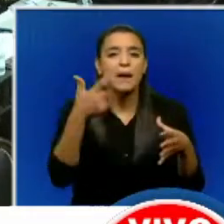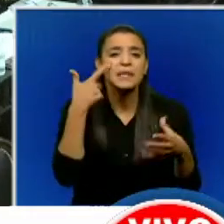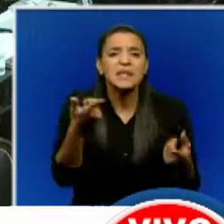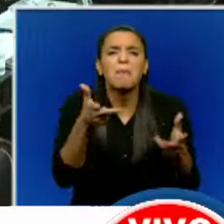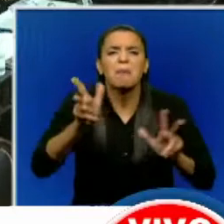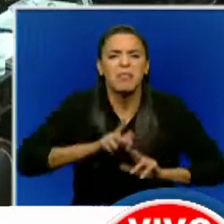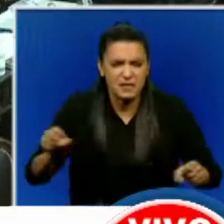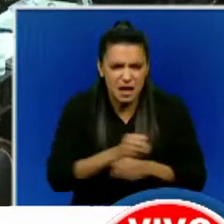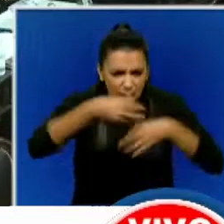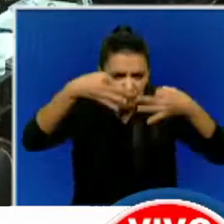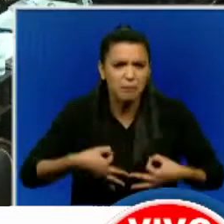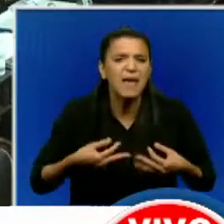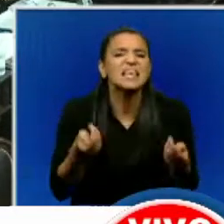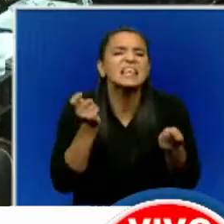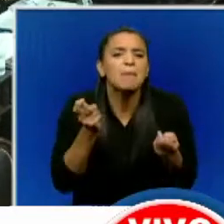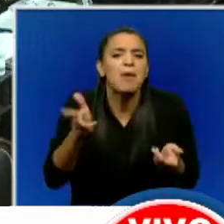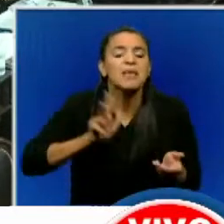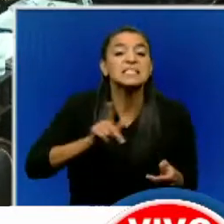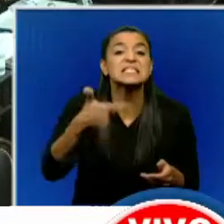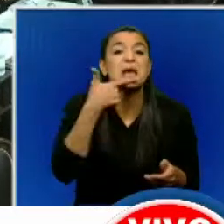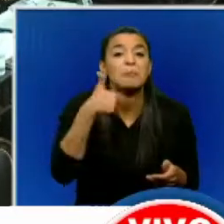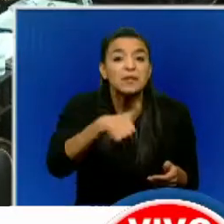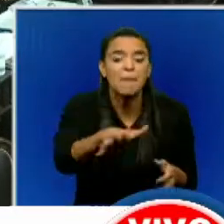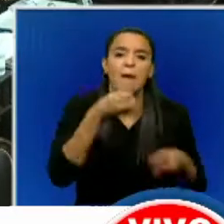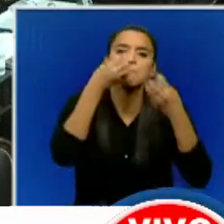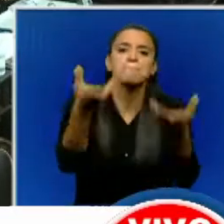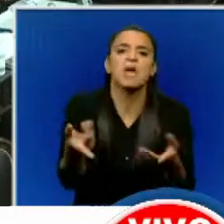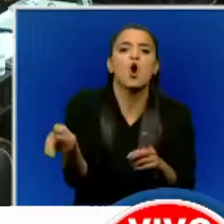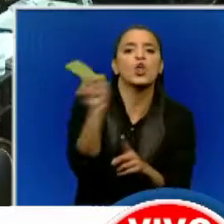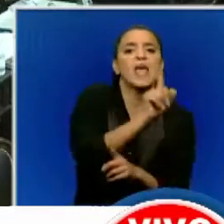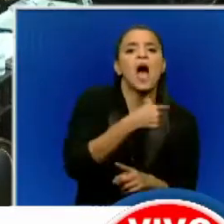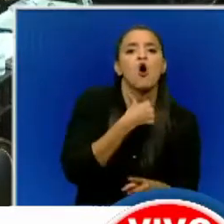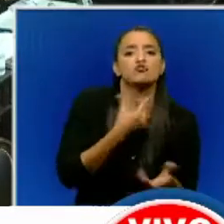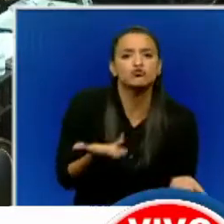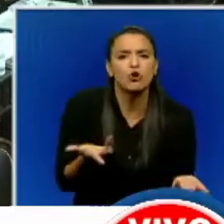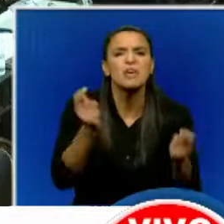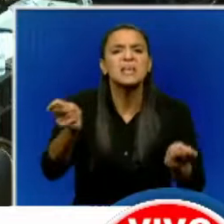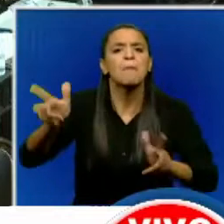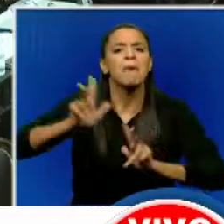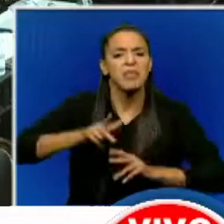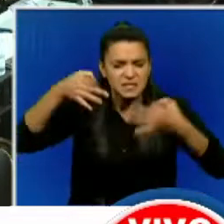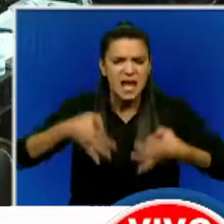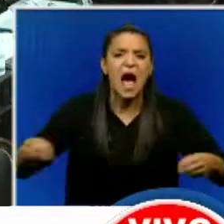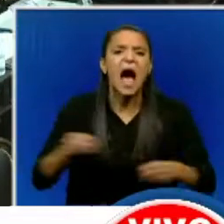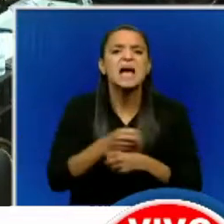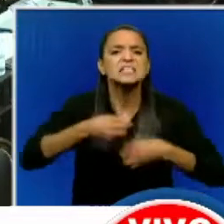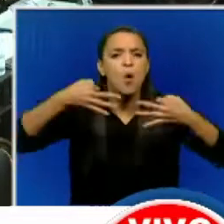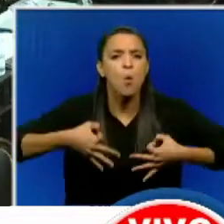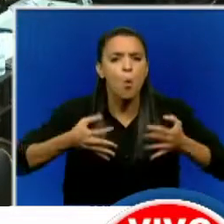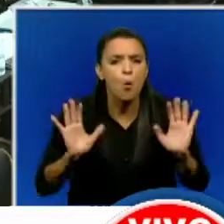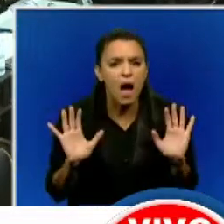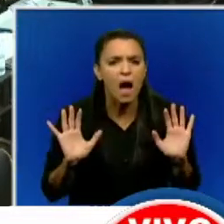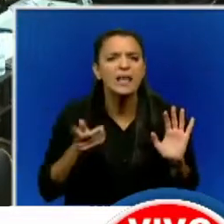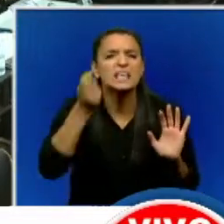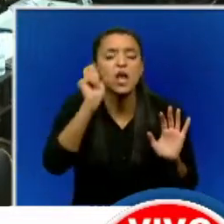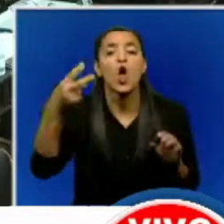garantiza de que en septiembre vamos a estar mejor que en agosto? ¿Quién me garantiza de que